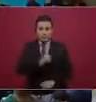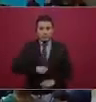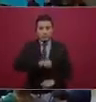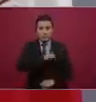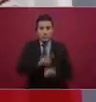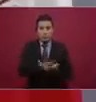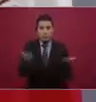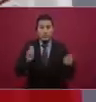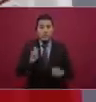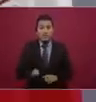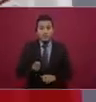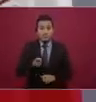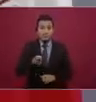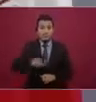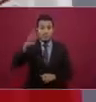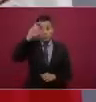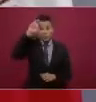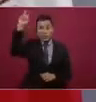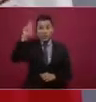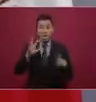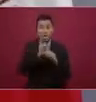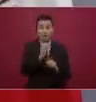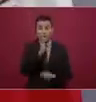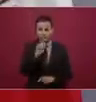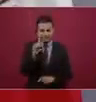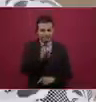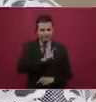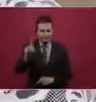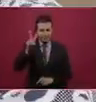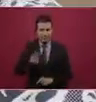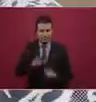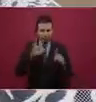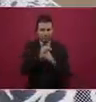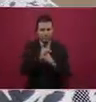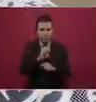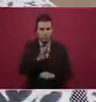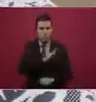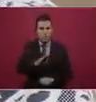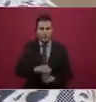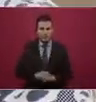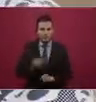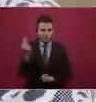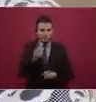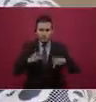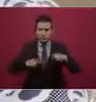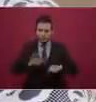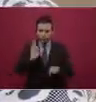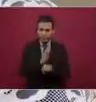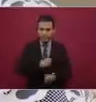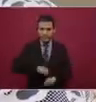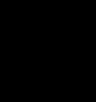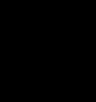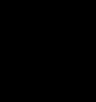es un sueño imposible, la salud universal es lograble, factible, es necesario y es lo correcto que